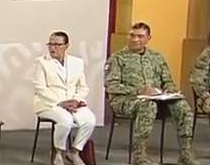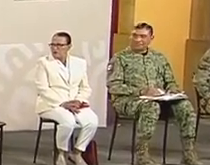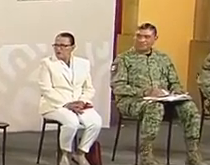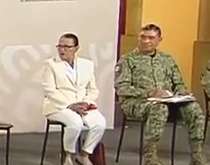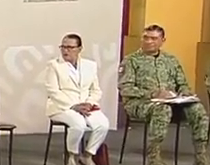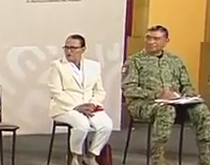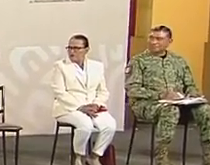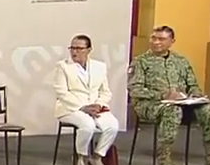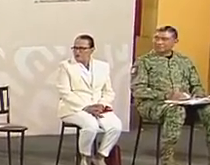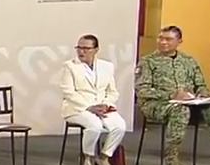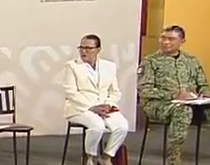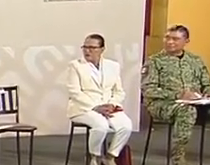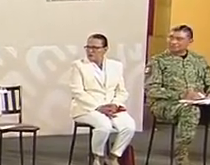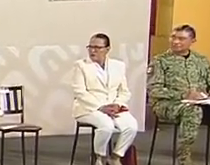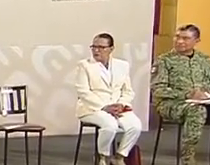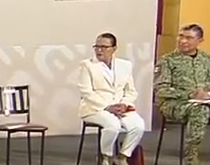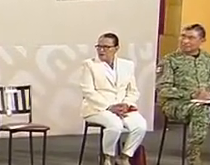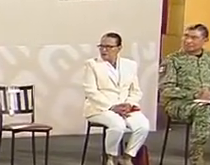Gracias.